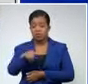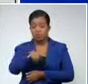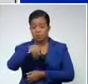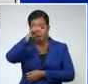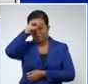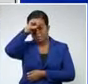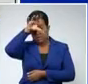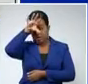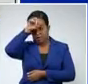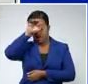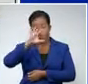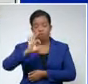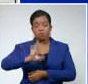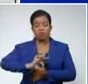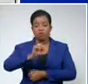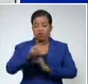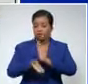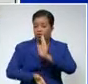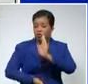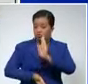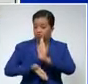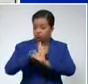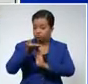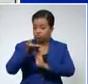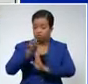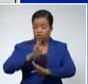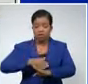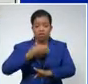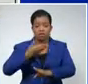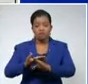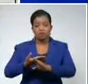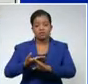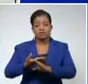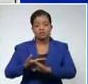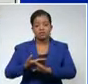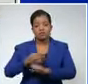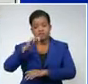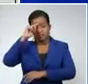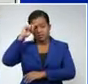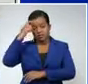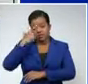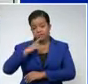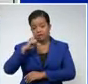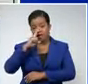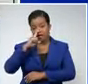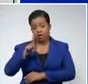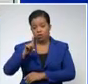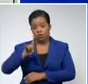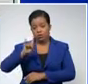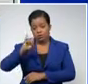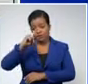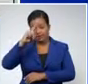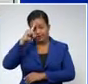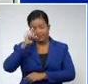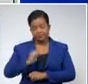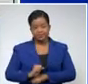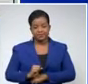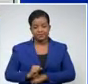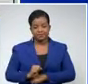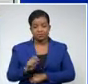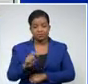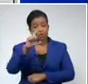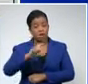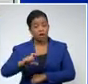elevadas. Después le sigue San Luis y San Juan y Martínez. Camagüey, provincia que logró control